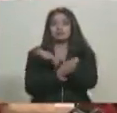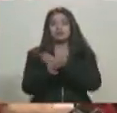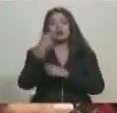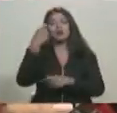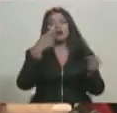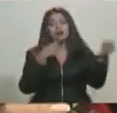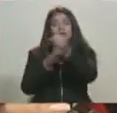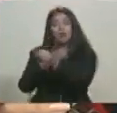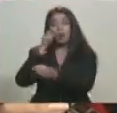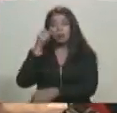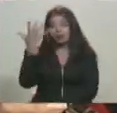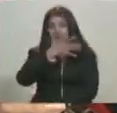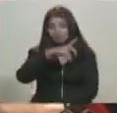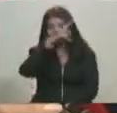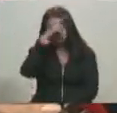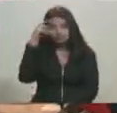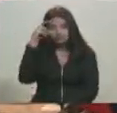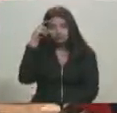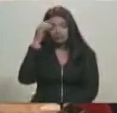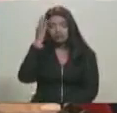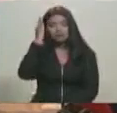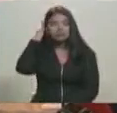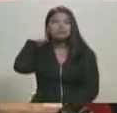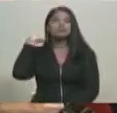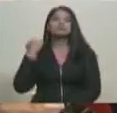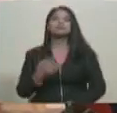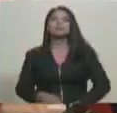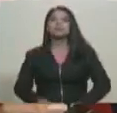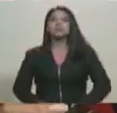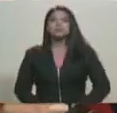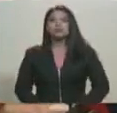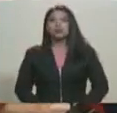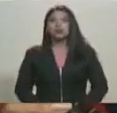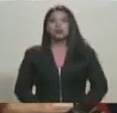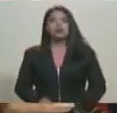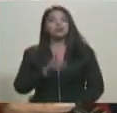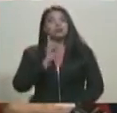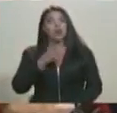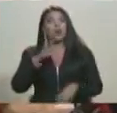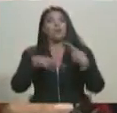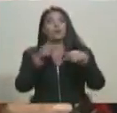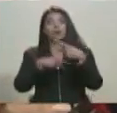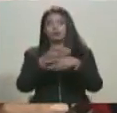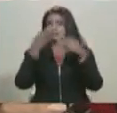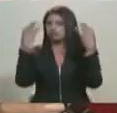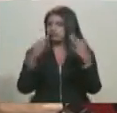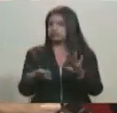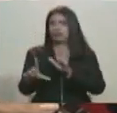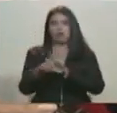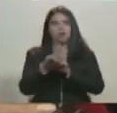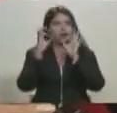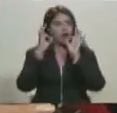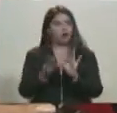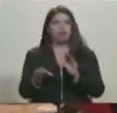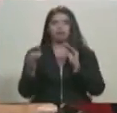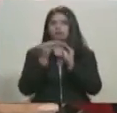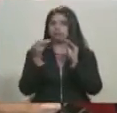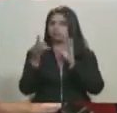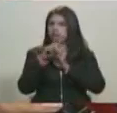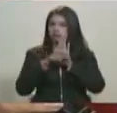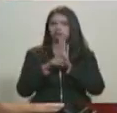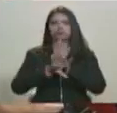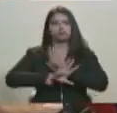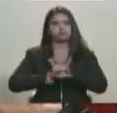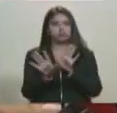por el señor Tarek William Saab tiene que ver con un proceso absolutamente legal. Es un proceso que ahí está,